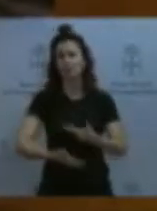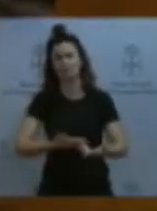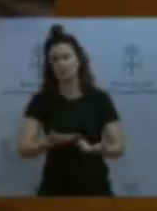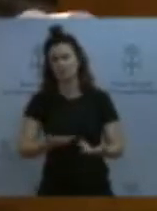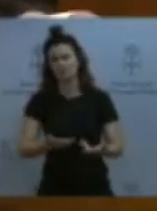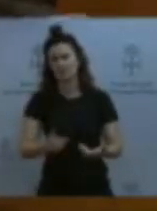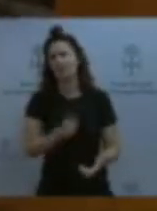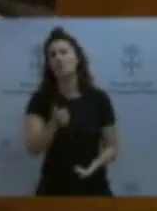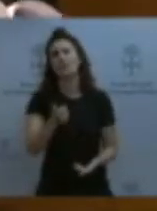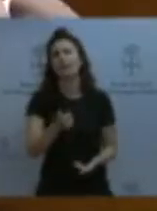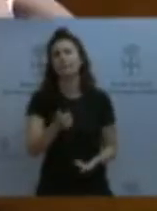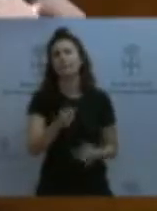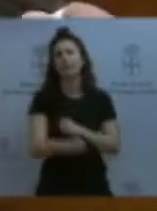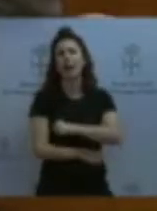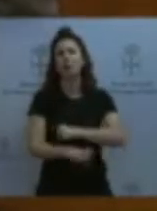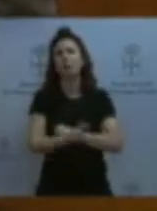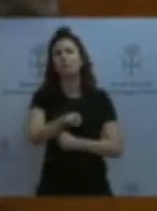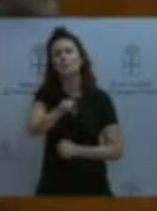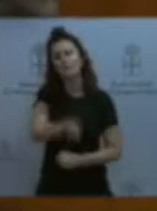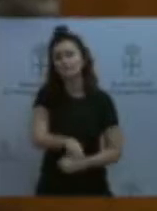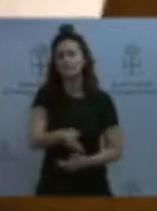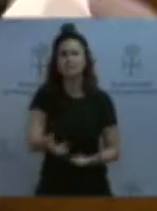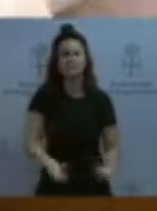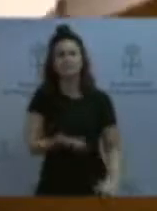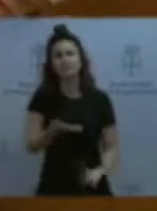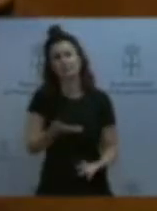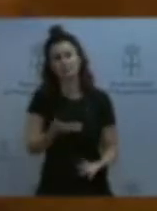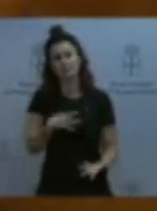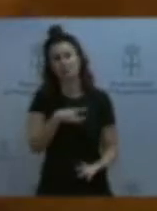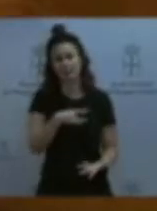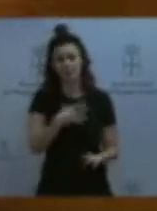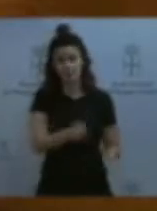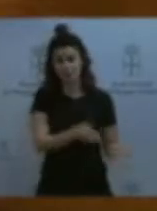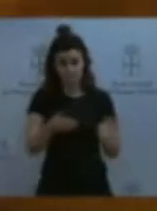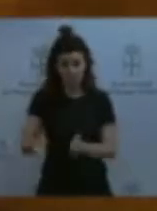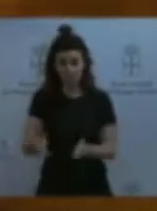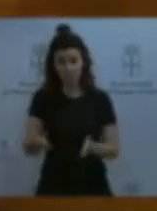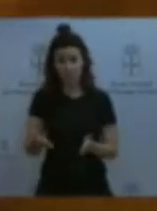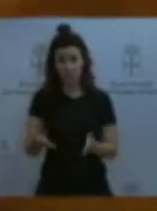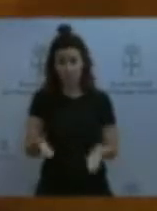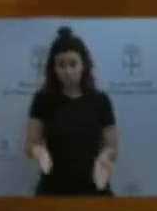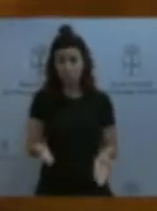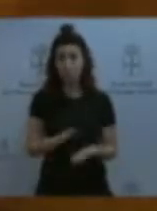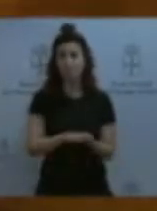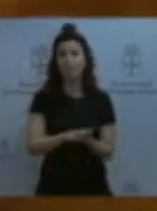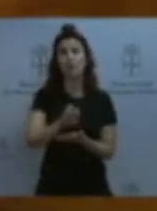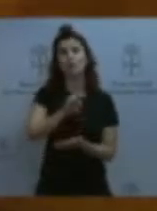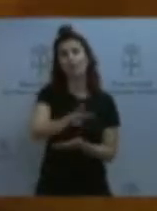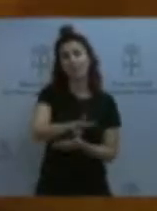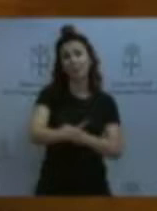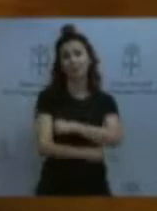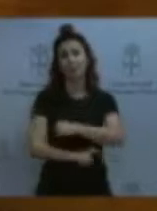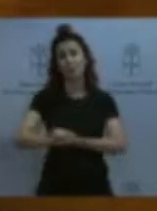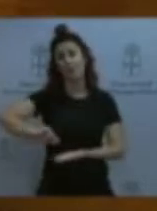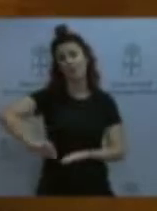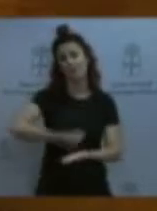mes complicado. El 13 de agosto yo mismo he firmado una resolución autorizando el inicio del expediente